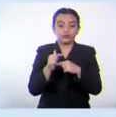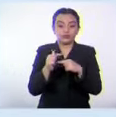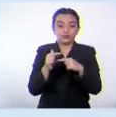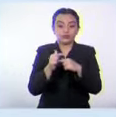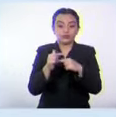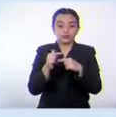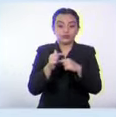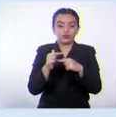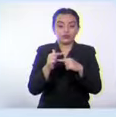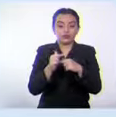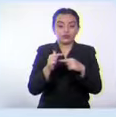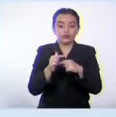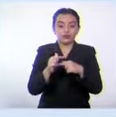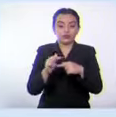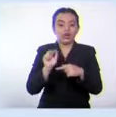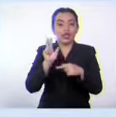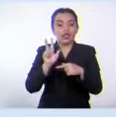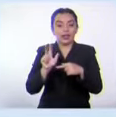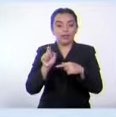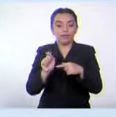a